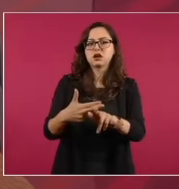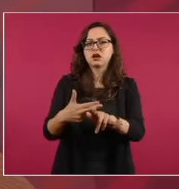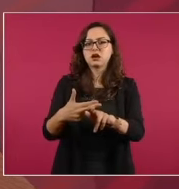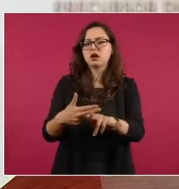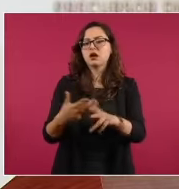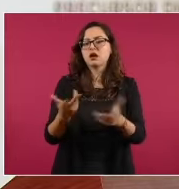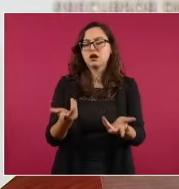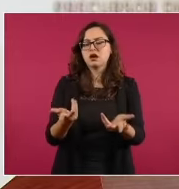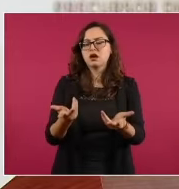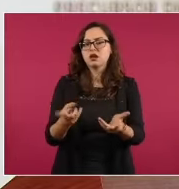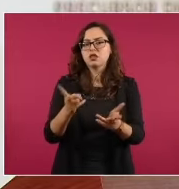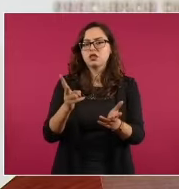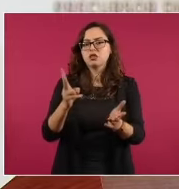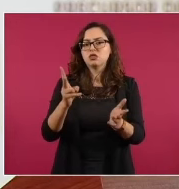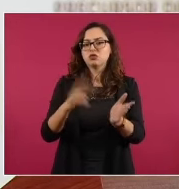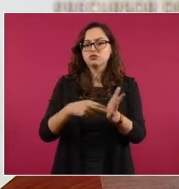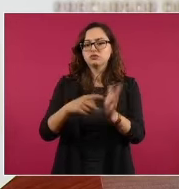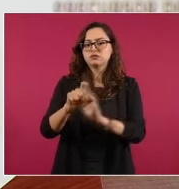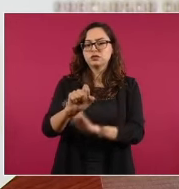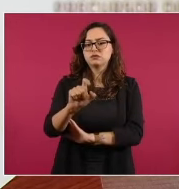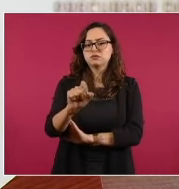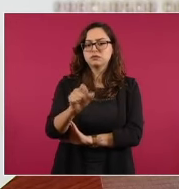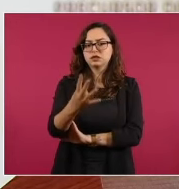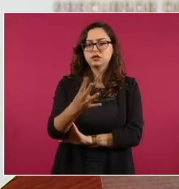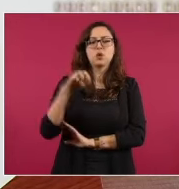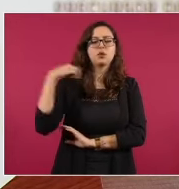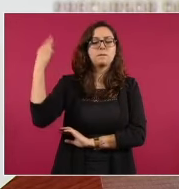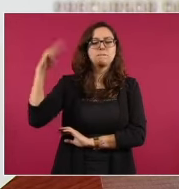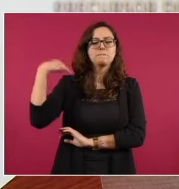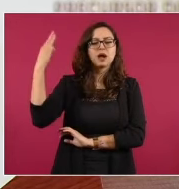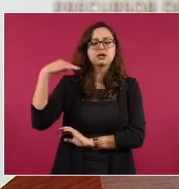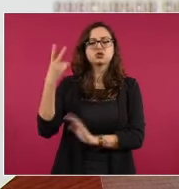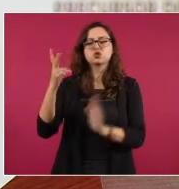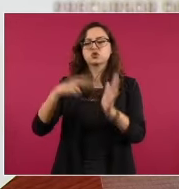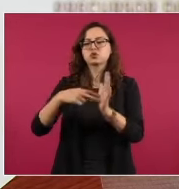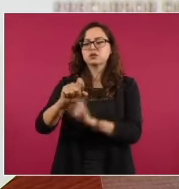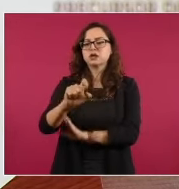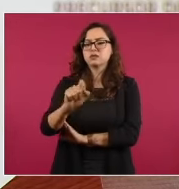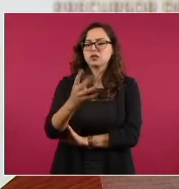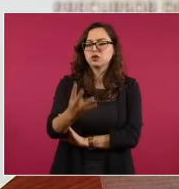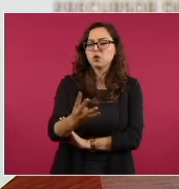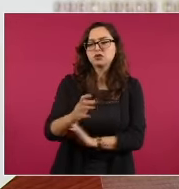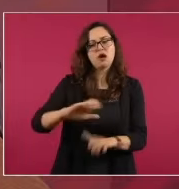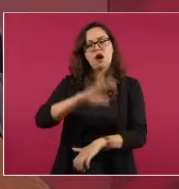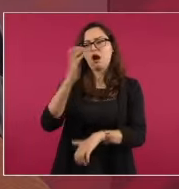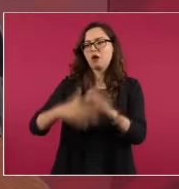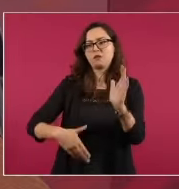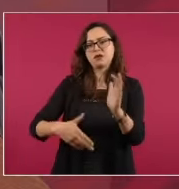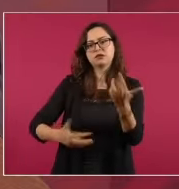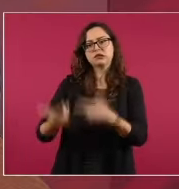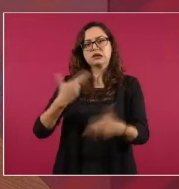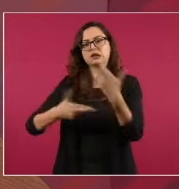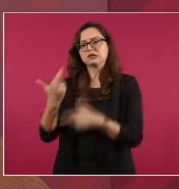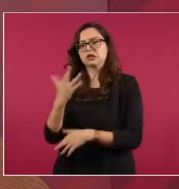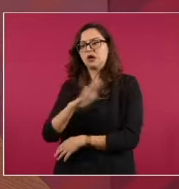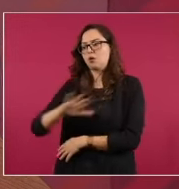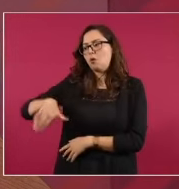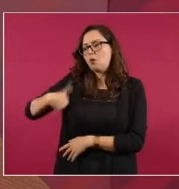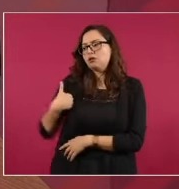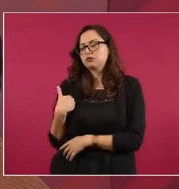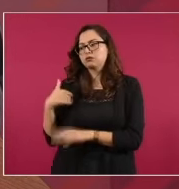materia de seguridad pública en enero, en marzo del 24, sino que tenga más tiempo, hasta el